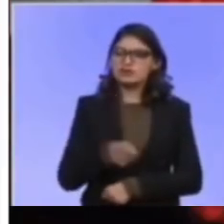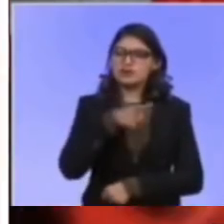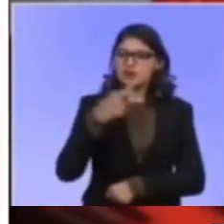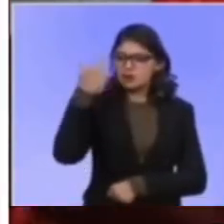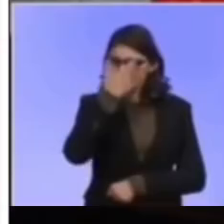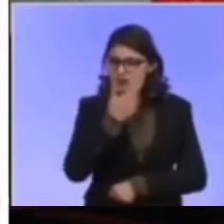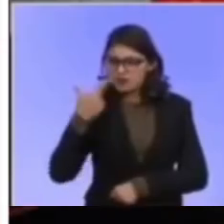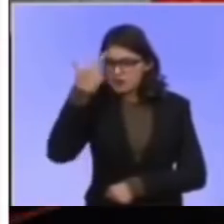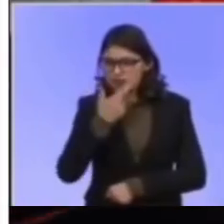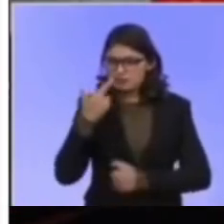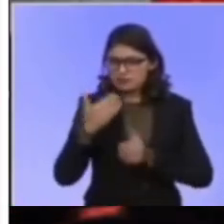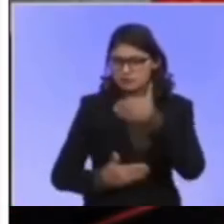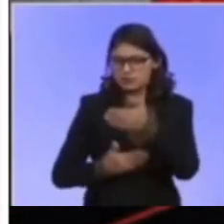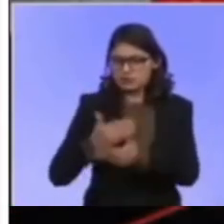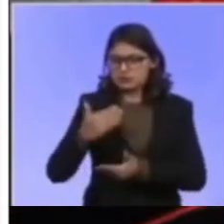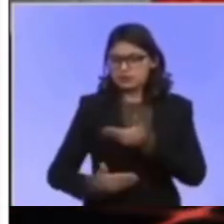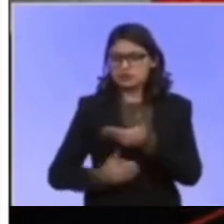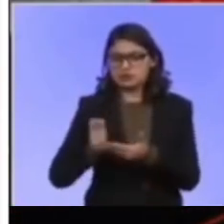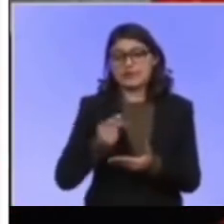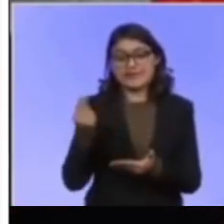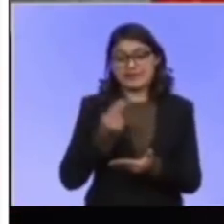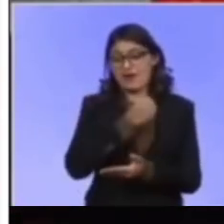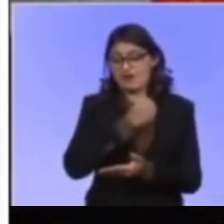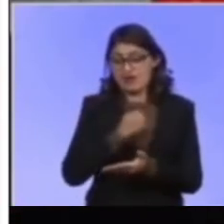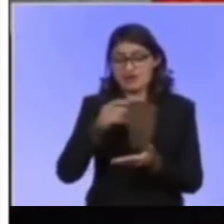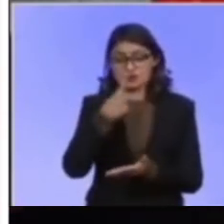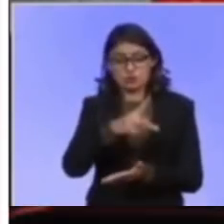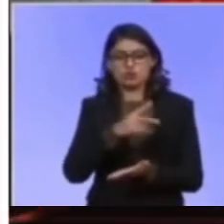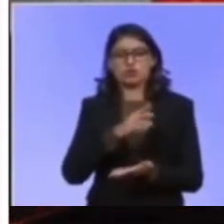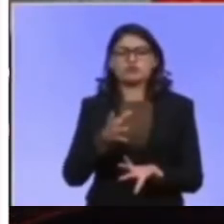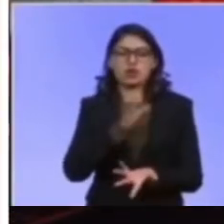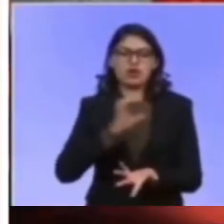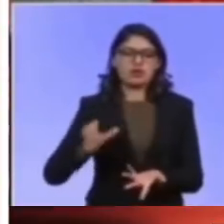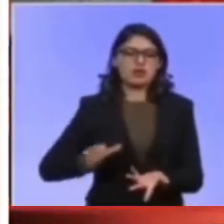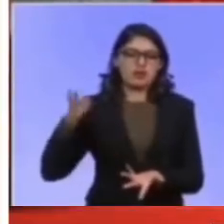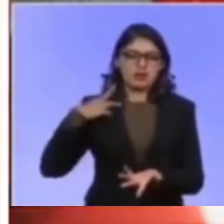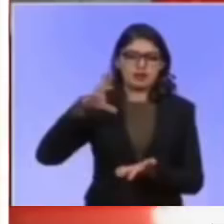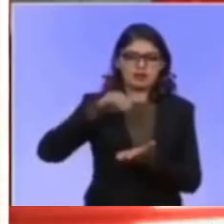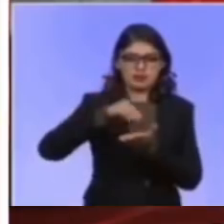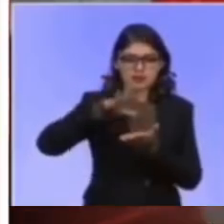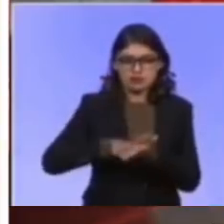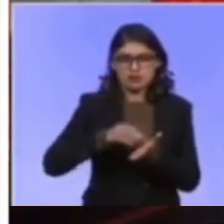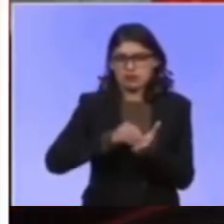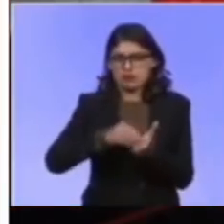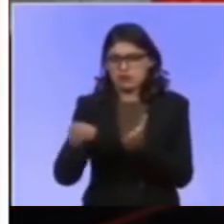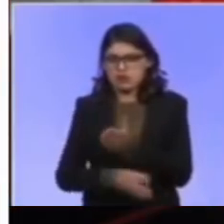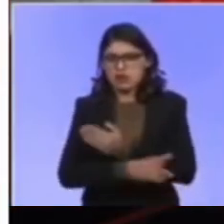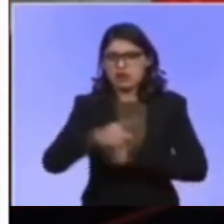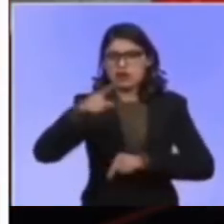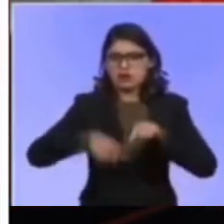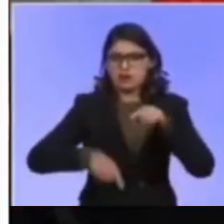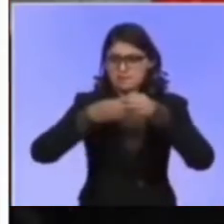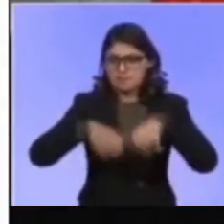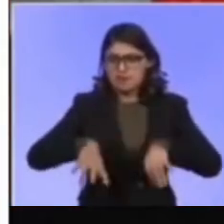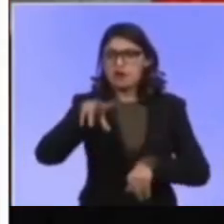no implica la cancelación no implicó la cancelación del derecho a ser registrados de ese